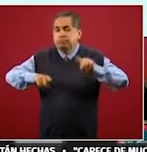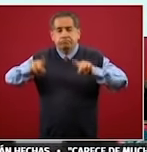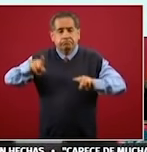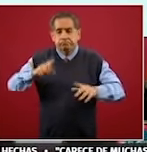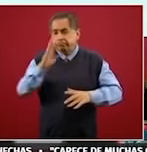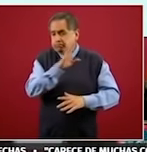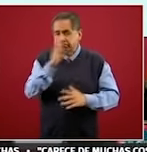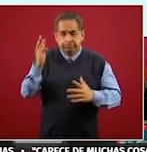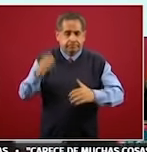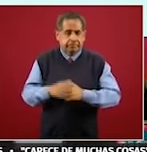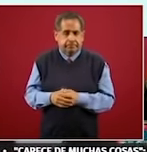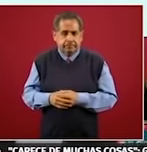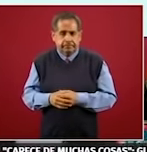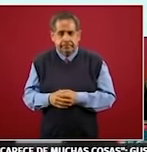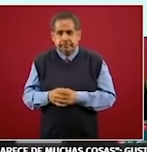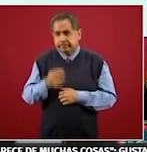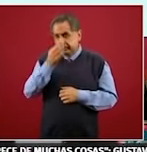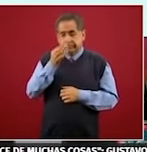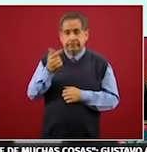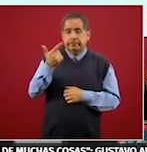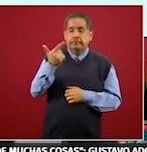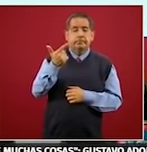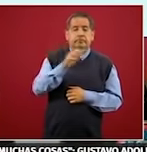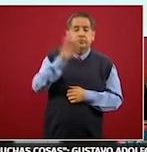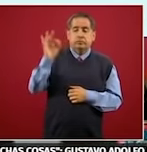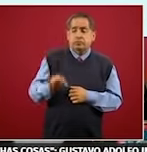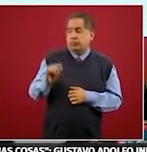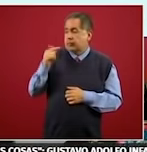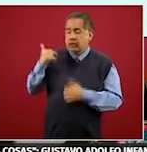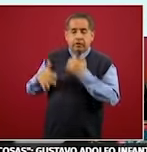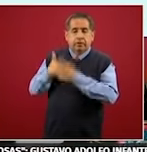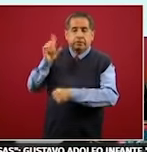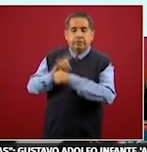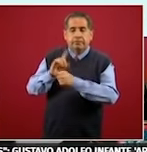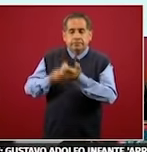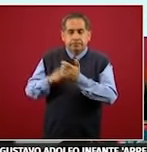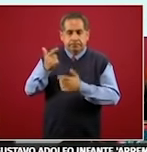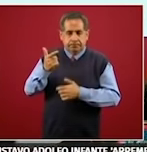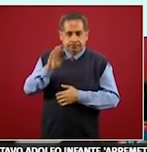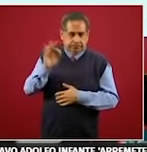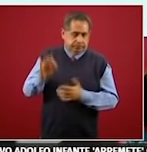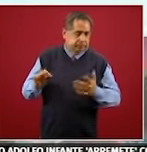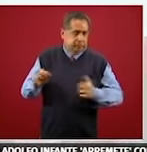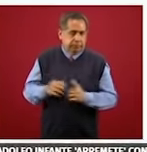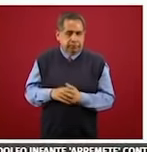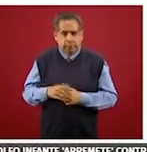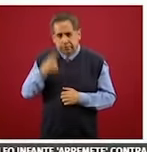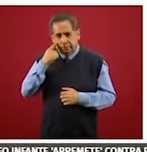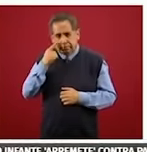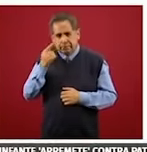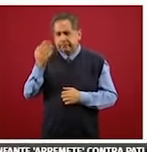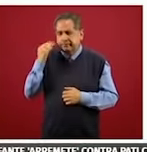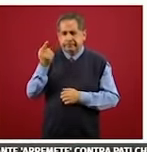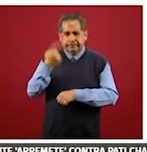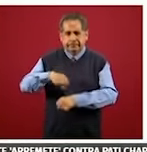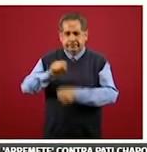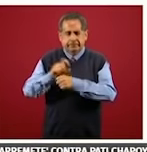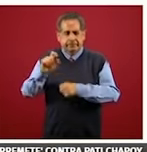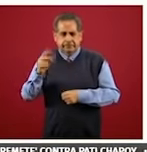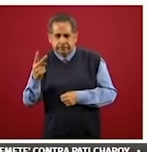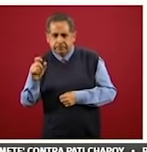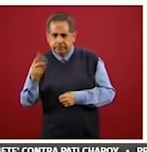Solo 7% de los casos son en los últimos 15 días y aquí vemos cómo desde la semana 22 y